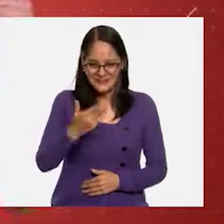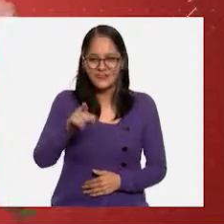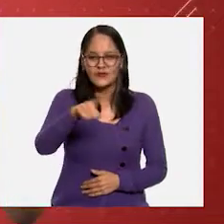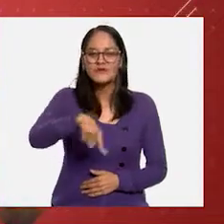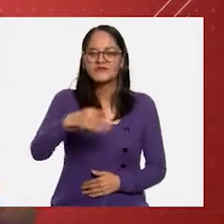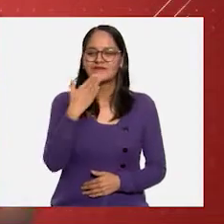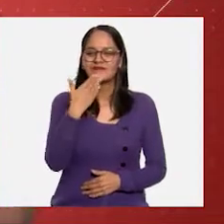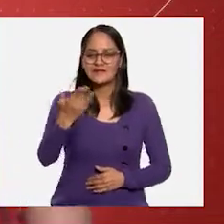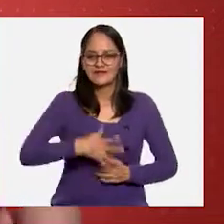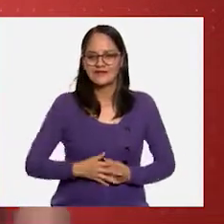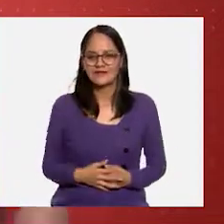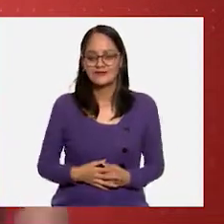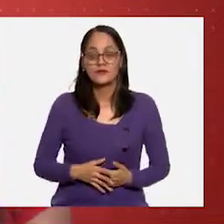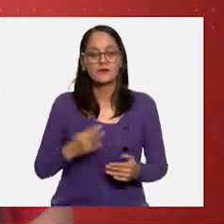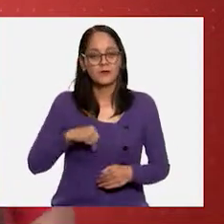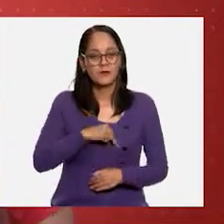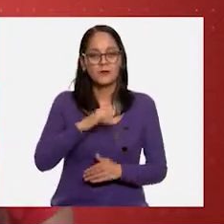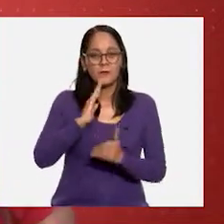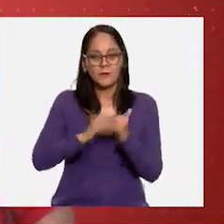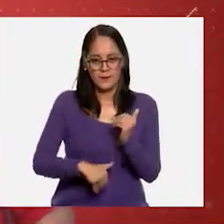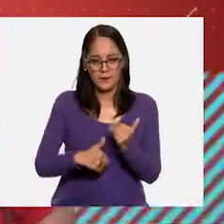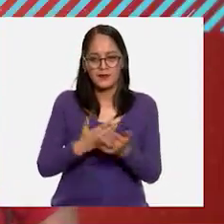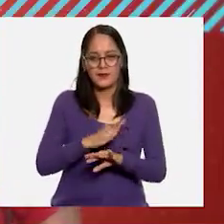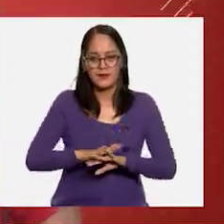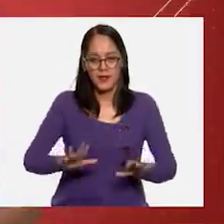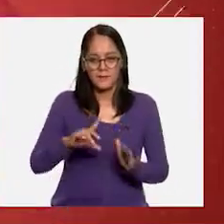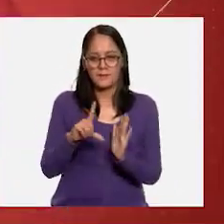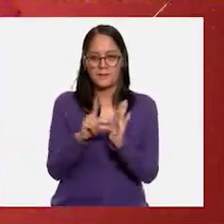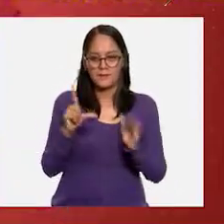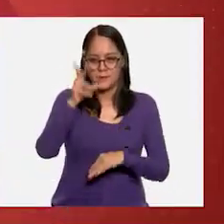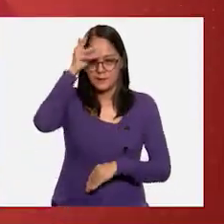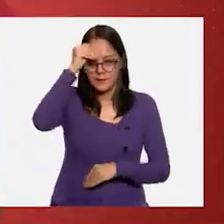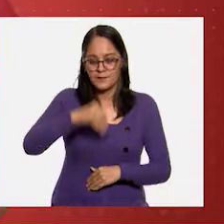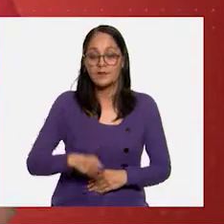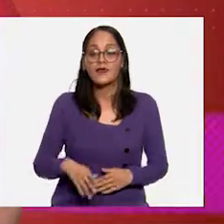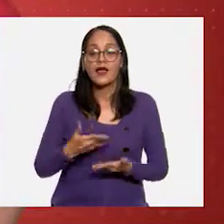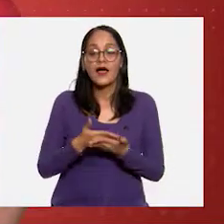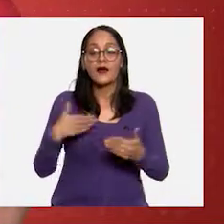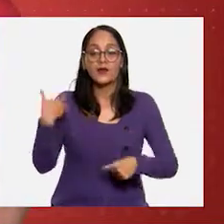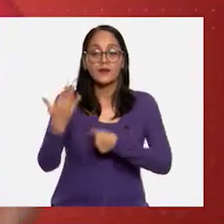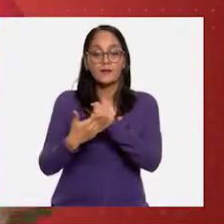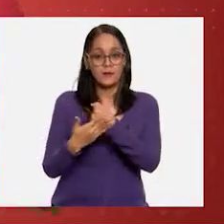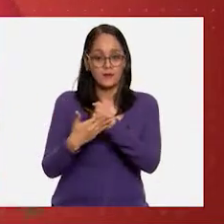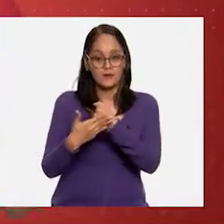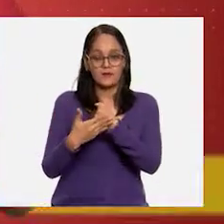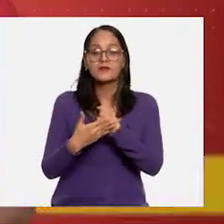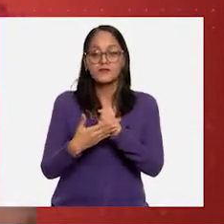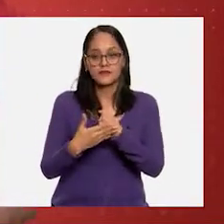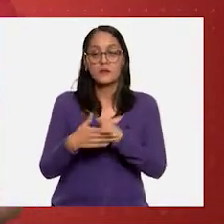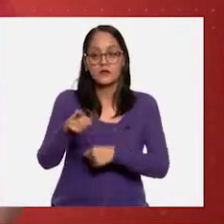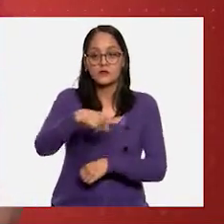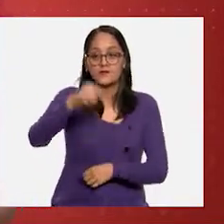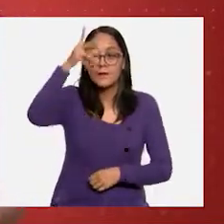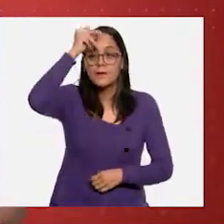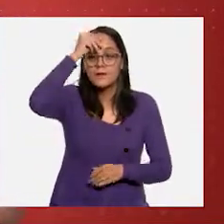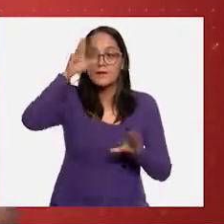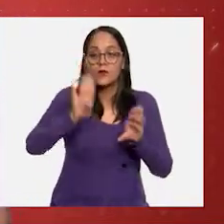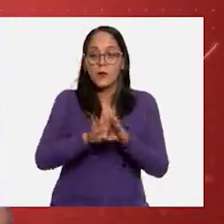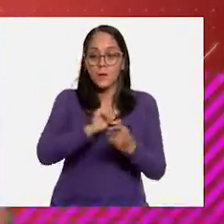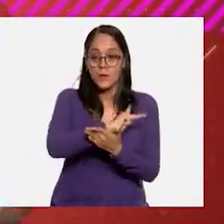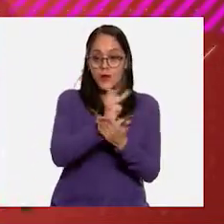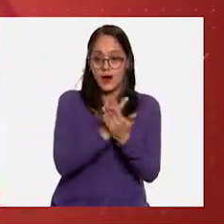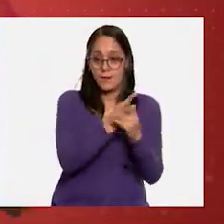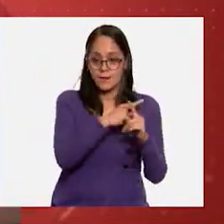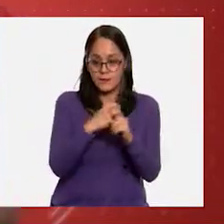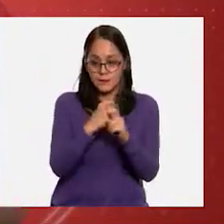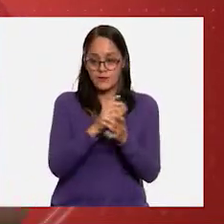hecho excelente. Hemos llegado al final de esta lección. Los espero en la próxima, en la que aprenderán a mezclar la programación